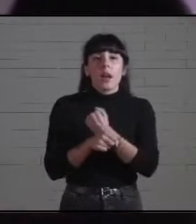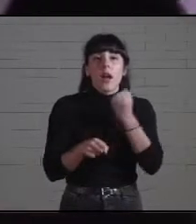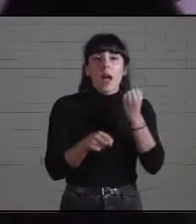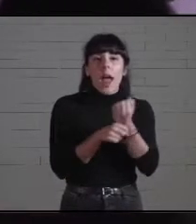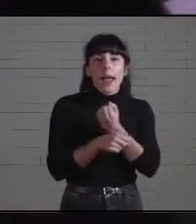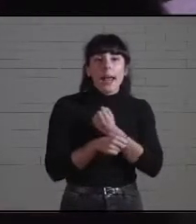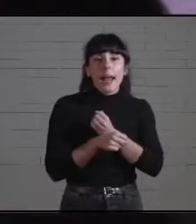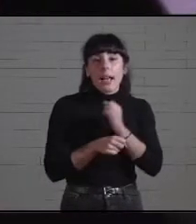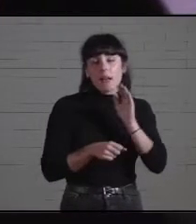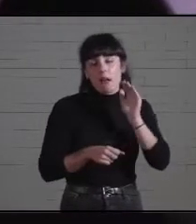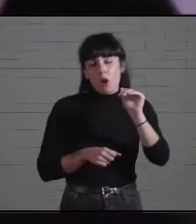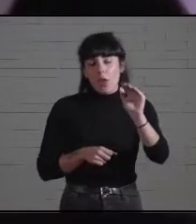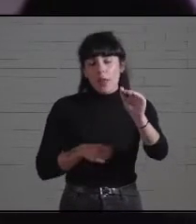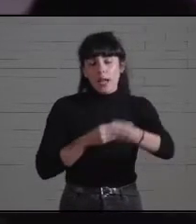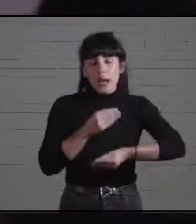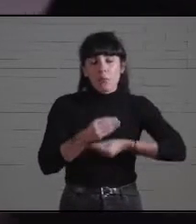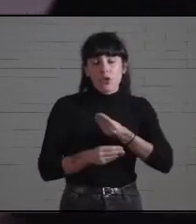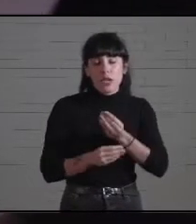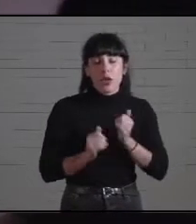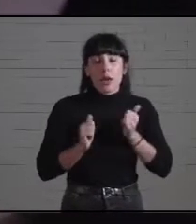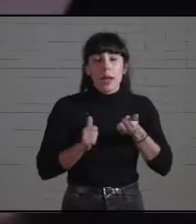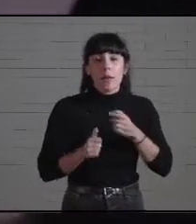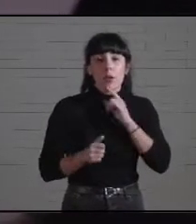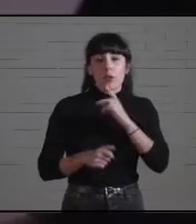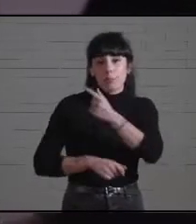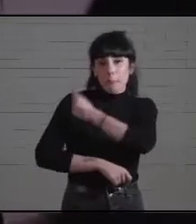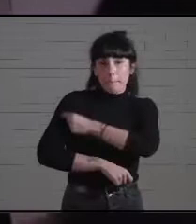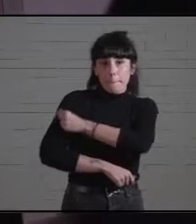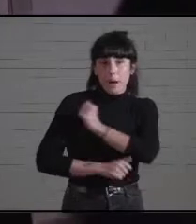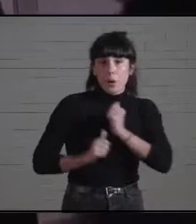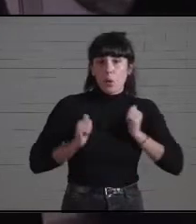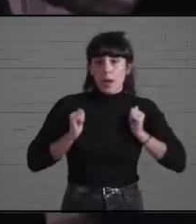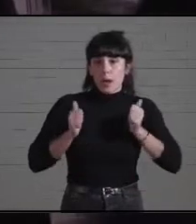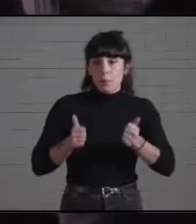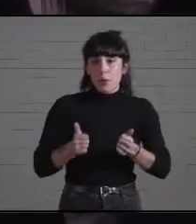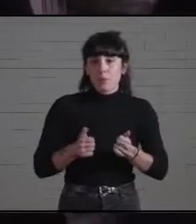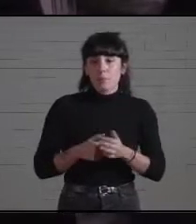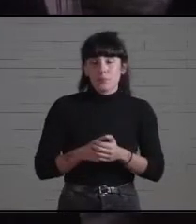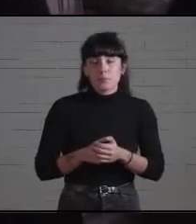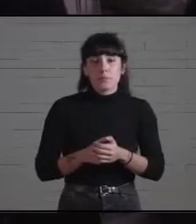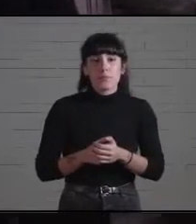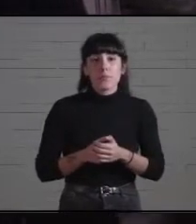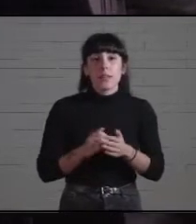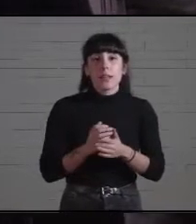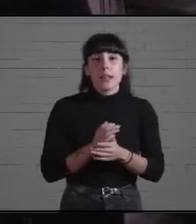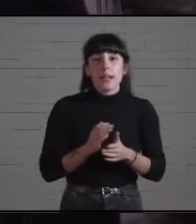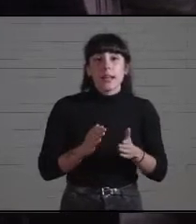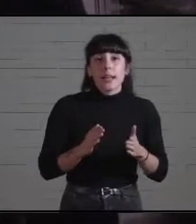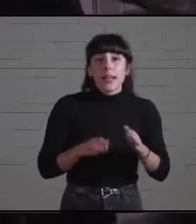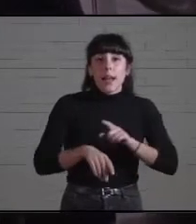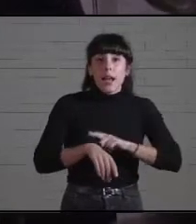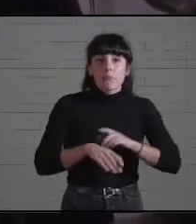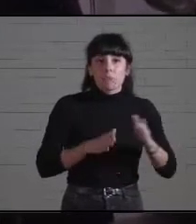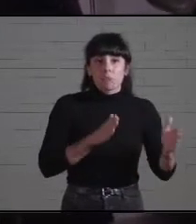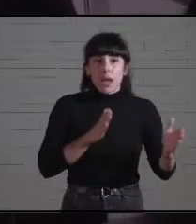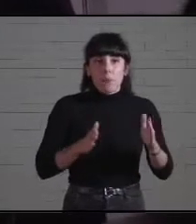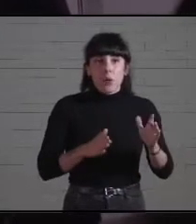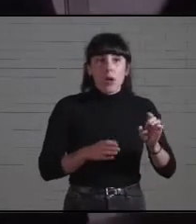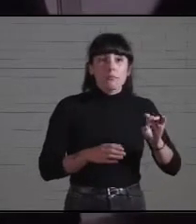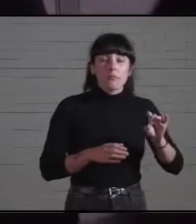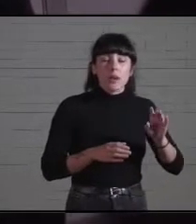estábamos empezando con la vacunación y salíamos del estado de alarma, entre el 14 de mayo y el 7 de